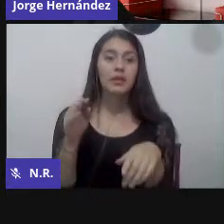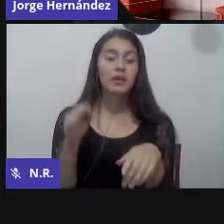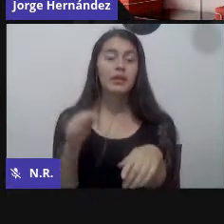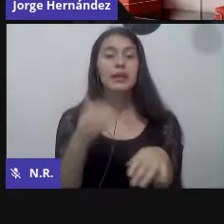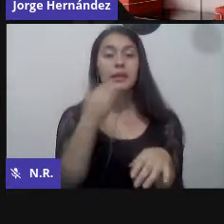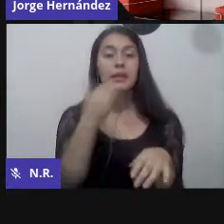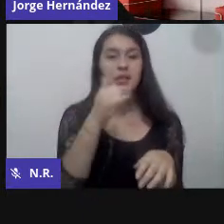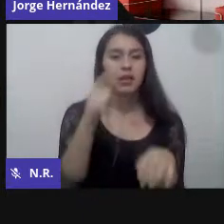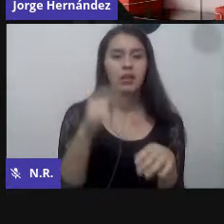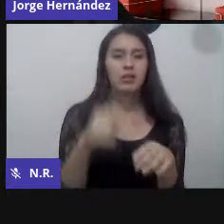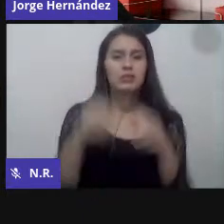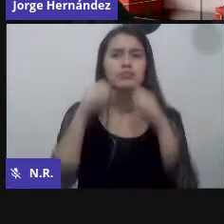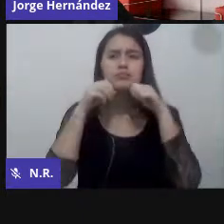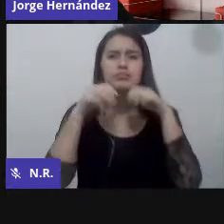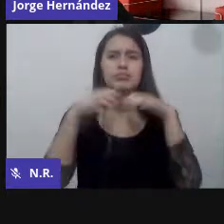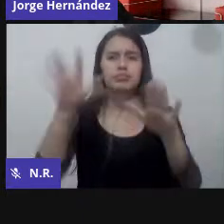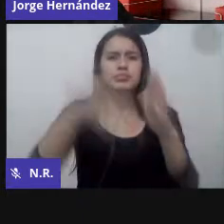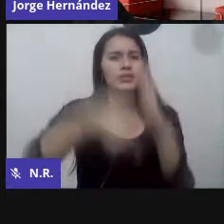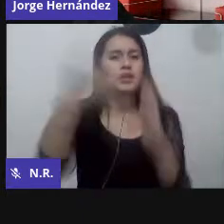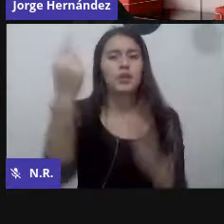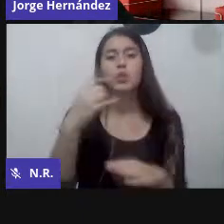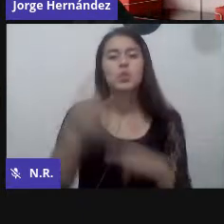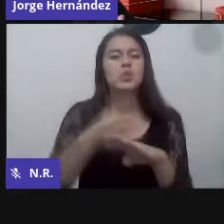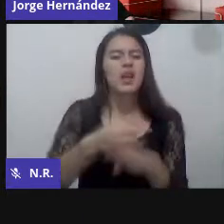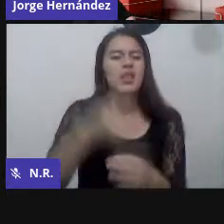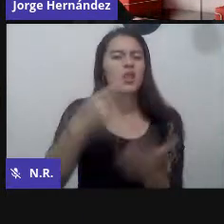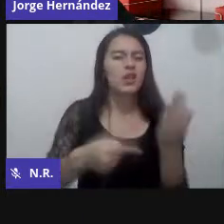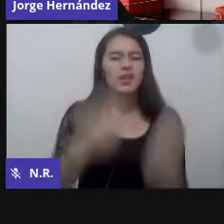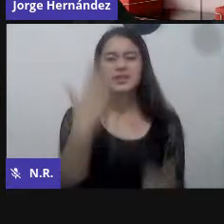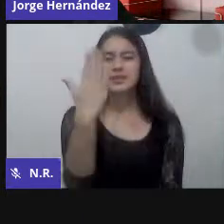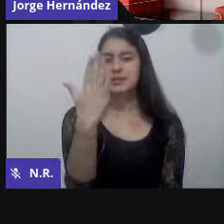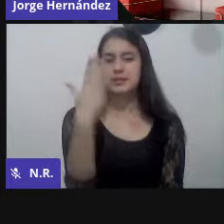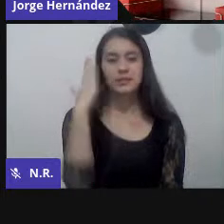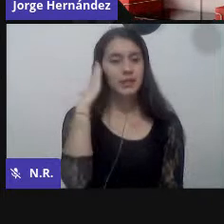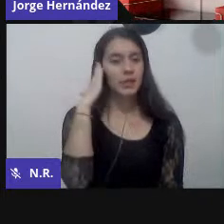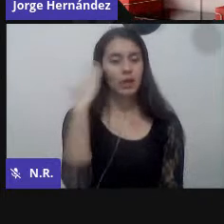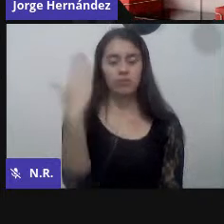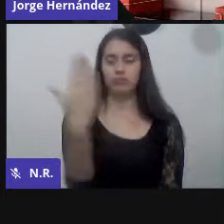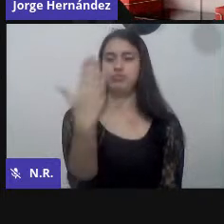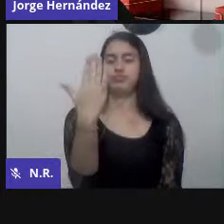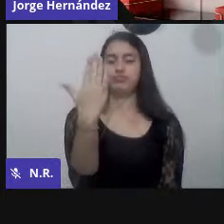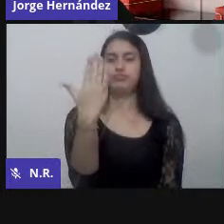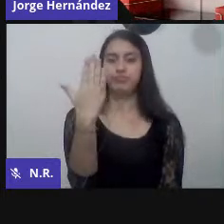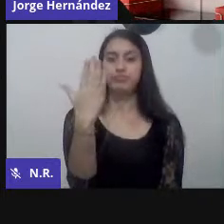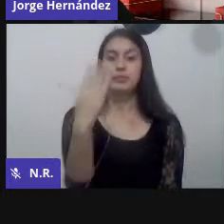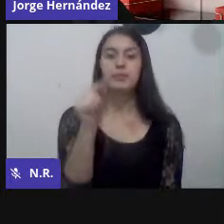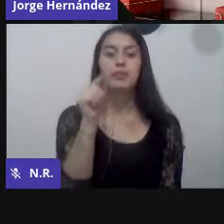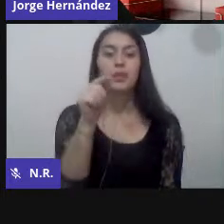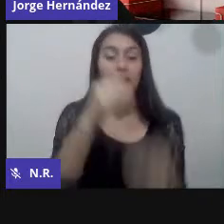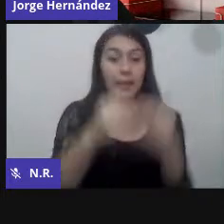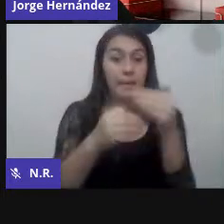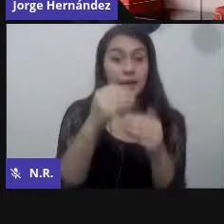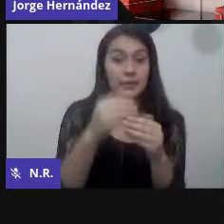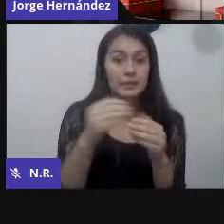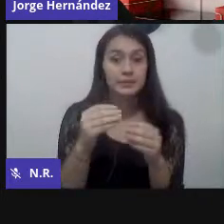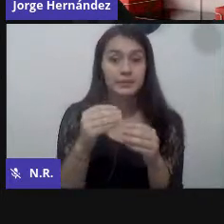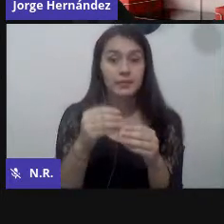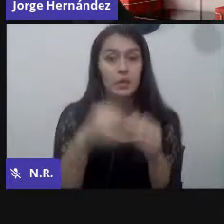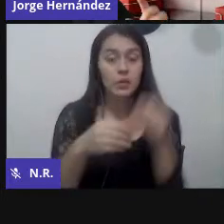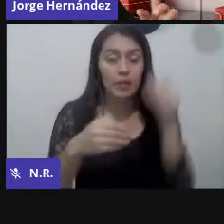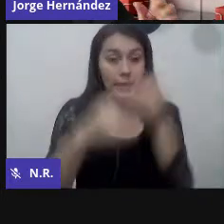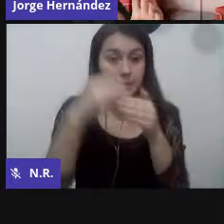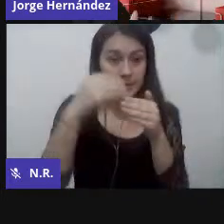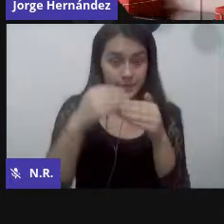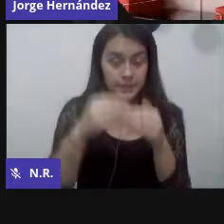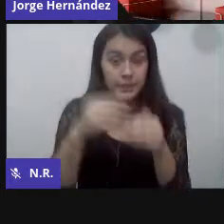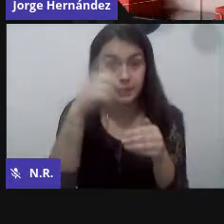una transmisión directo desde el celular. Cuando ustedes están en la página inicial de su Twitter, lo que